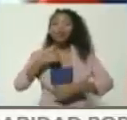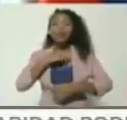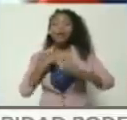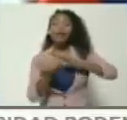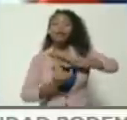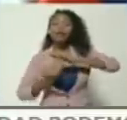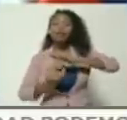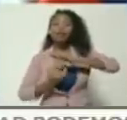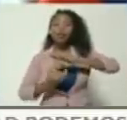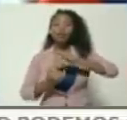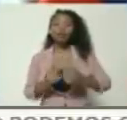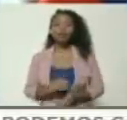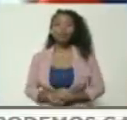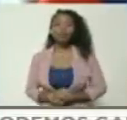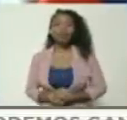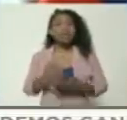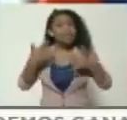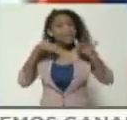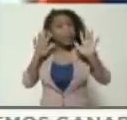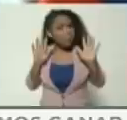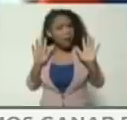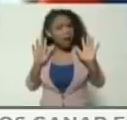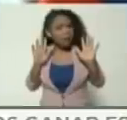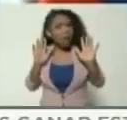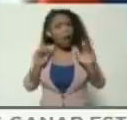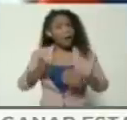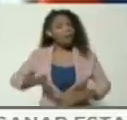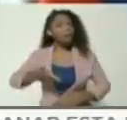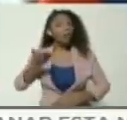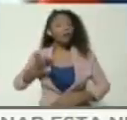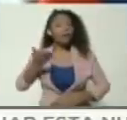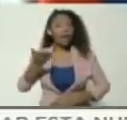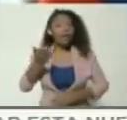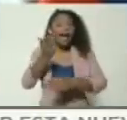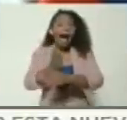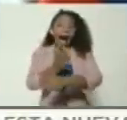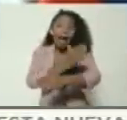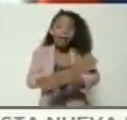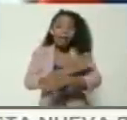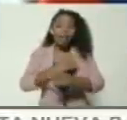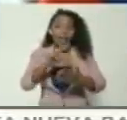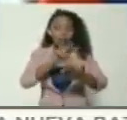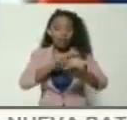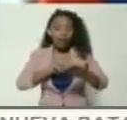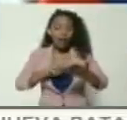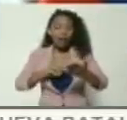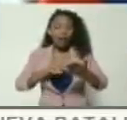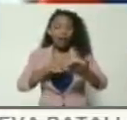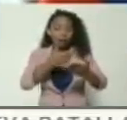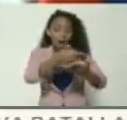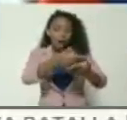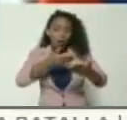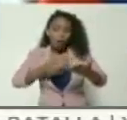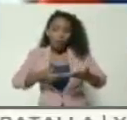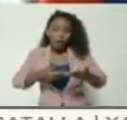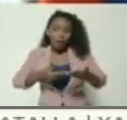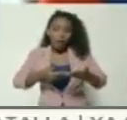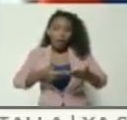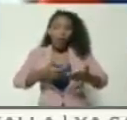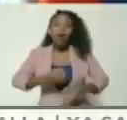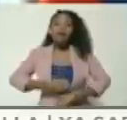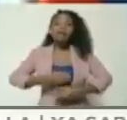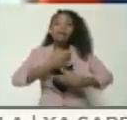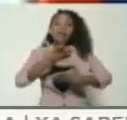institución. Sin embargo, es importante, antes de leer el comunicado, expresar